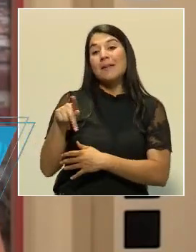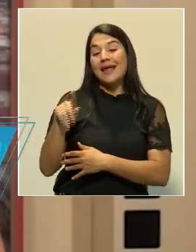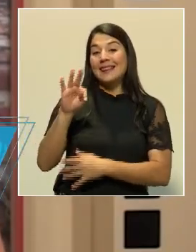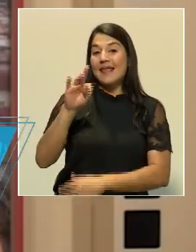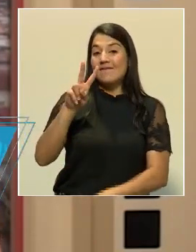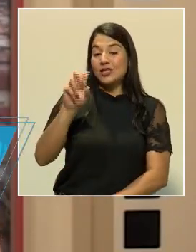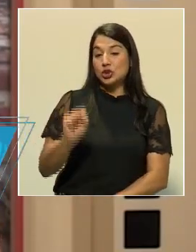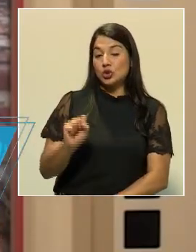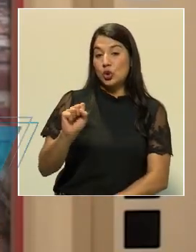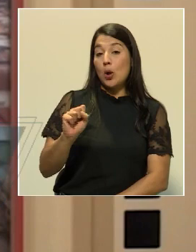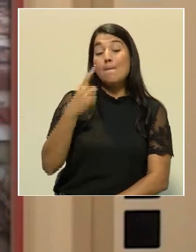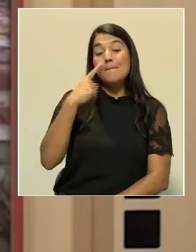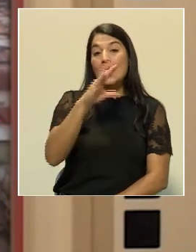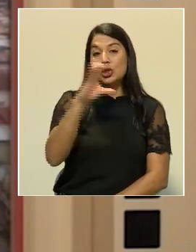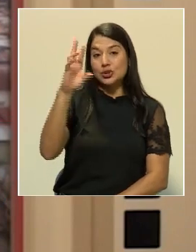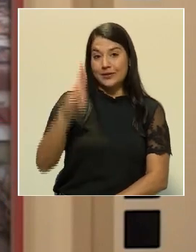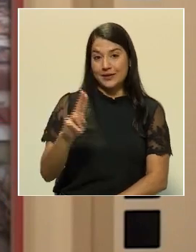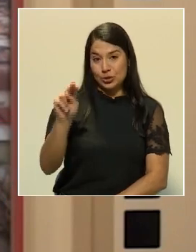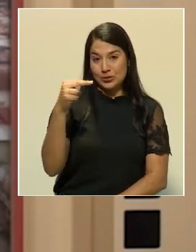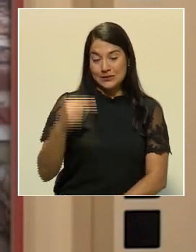Canal para Costa Rica Noticias.